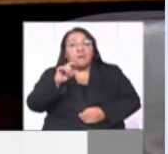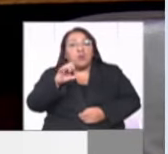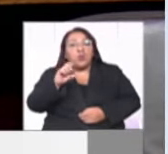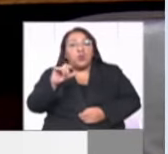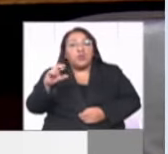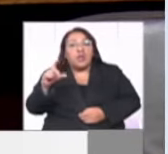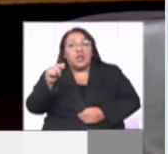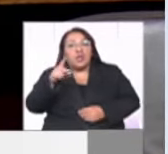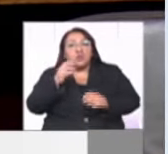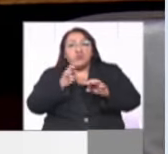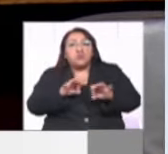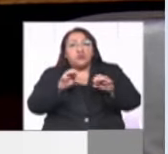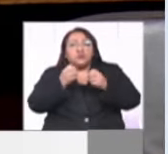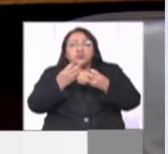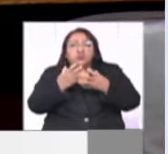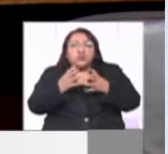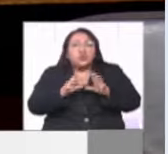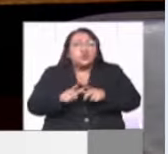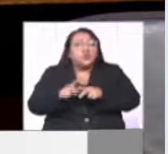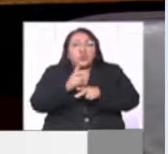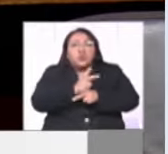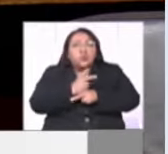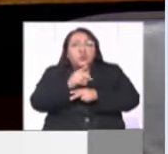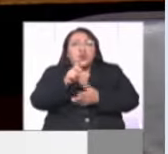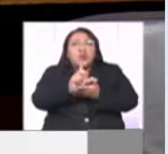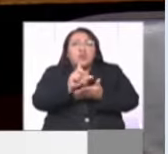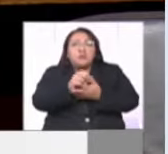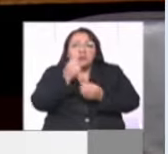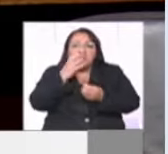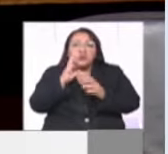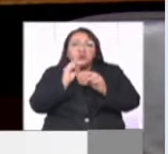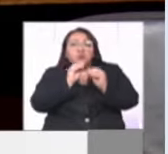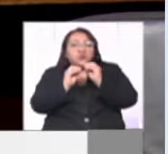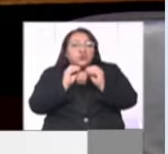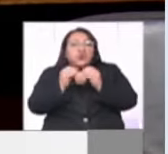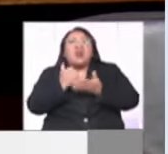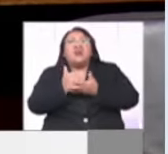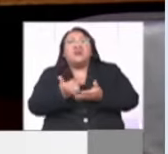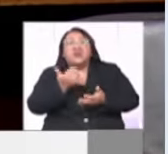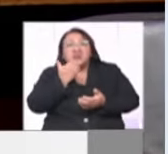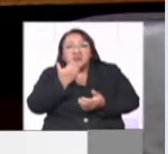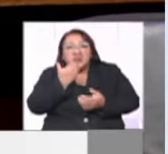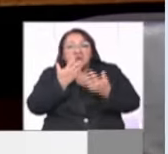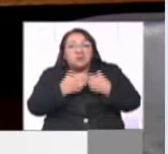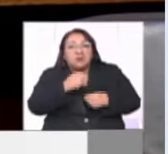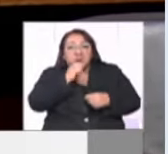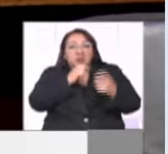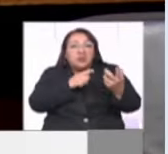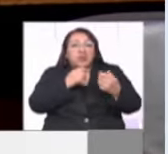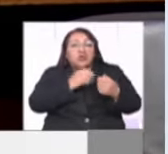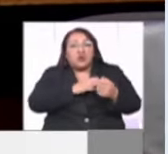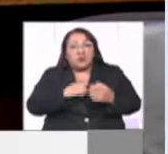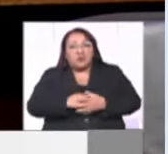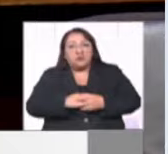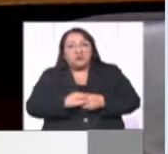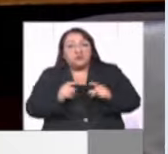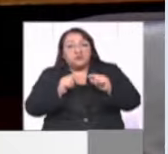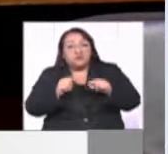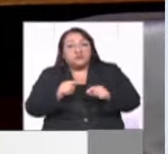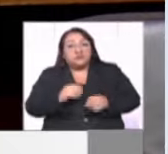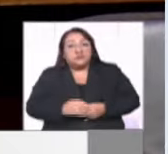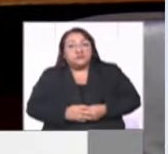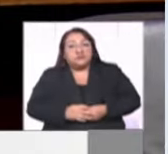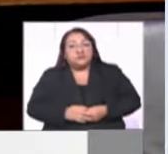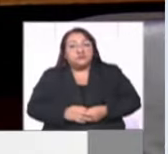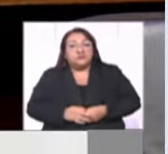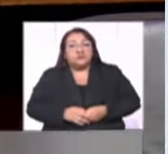espacios de conservación y de investigación en la ciudad de Lima gracias a la colaboración público-privada. Pero siempre hemos tenido esta visión de que el Estado